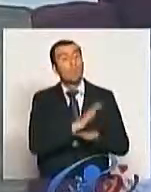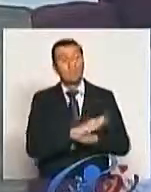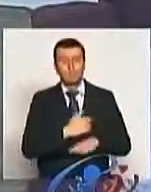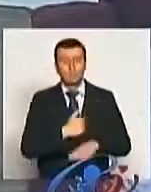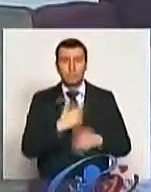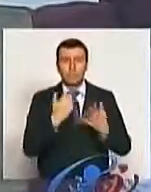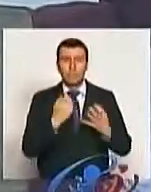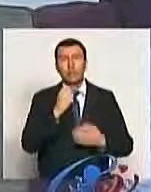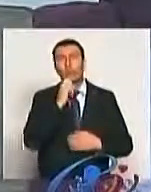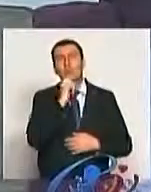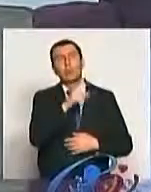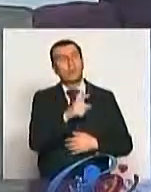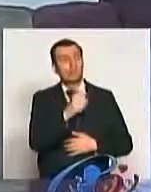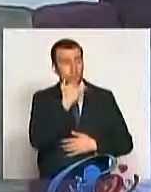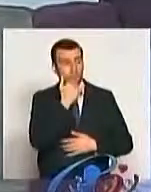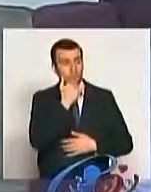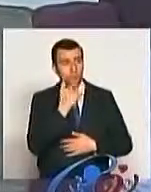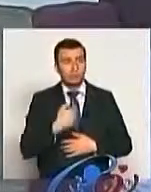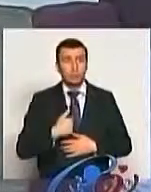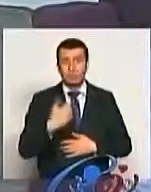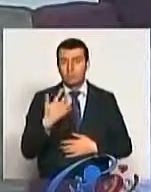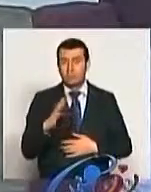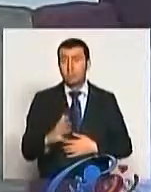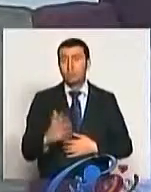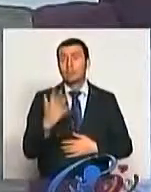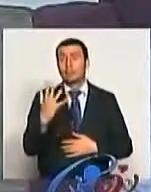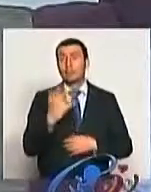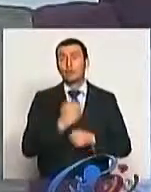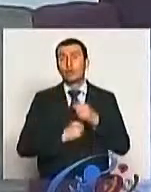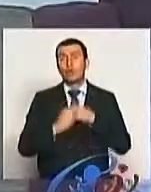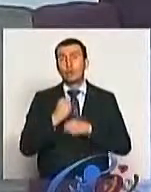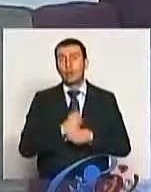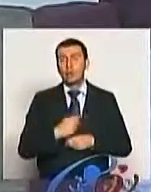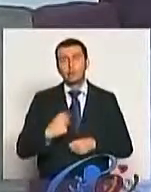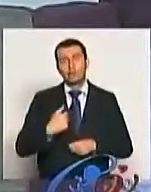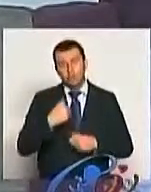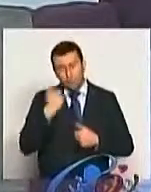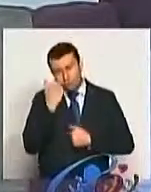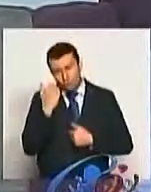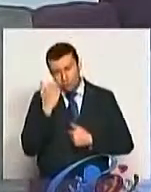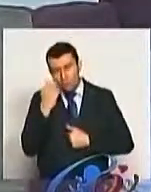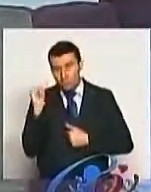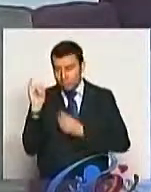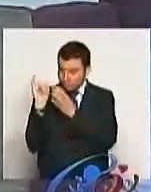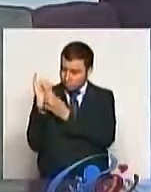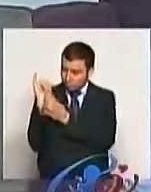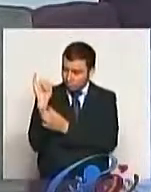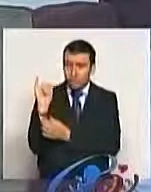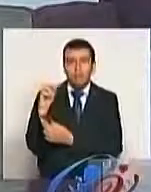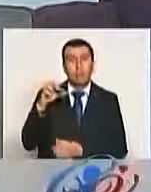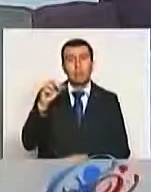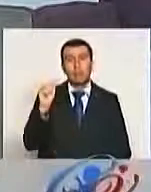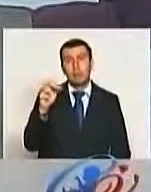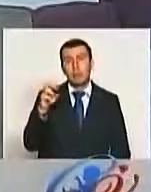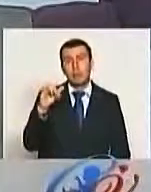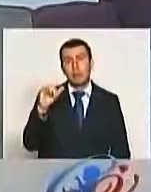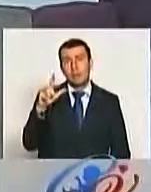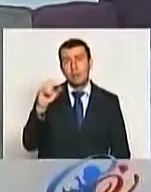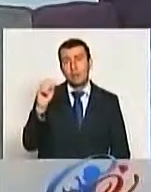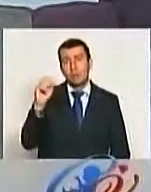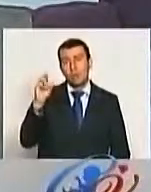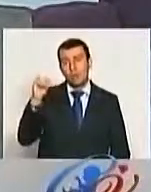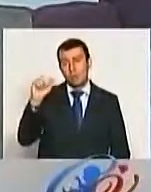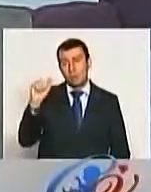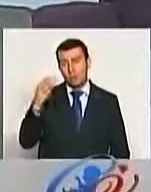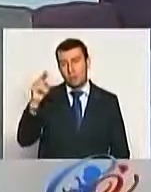es que yo hace por ahí 5 años resulté con el virus del papiloma humano. Sí. Me mandaron a un ginecólogo de la APS, a un